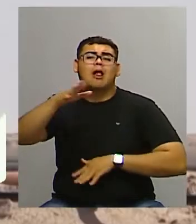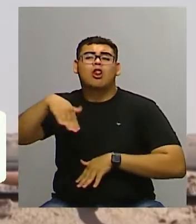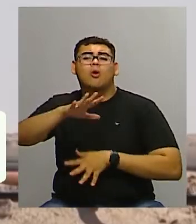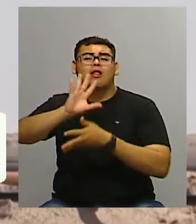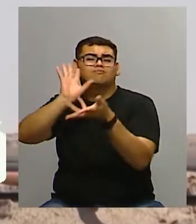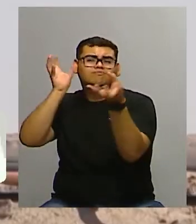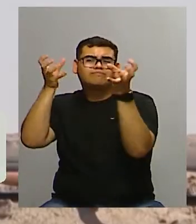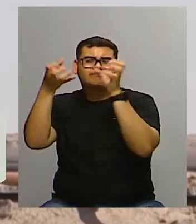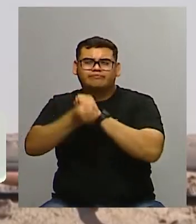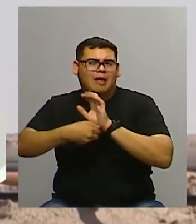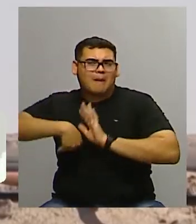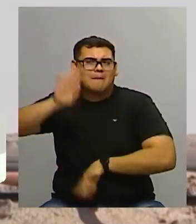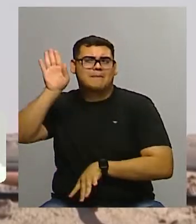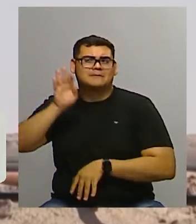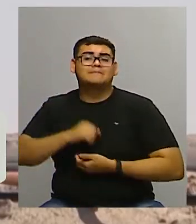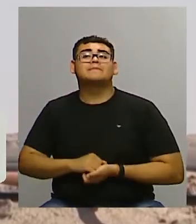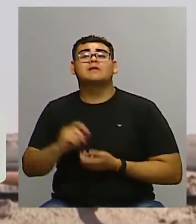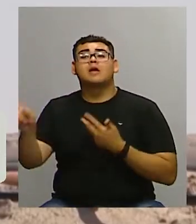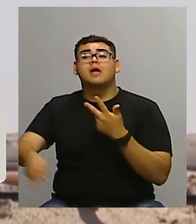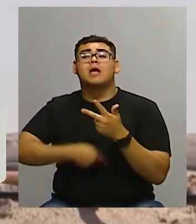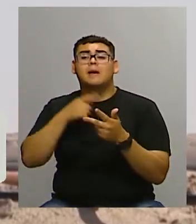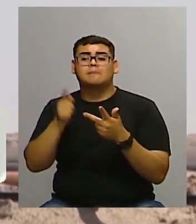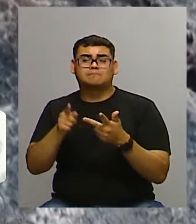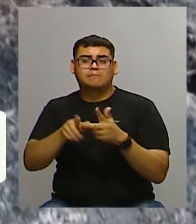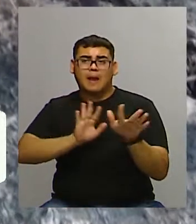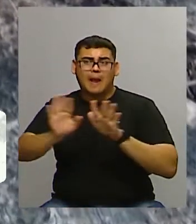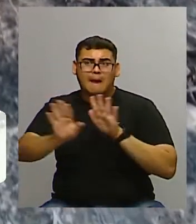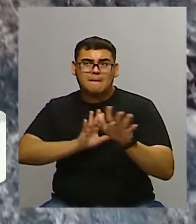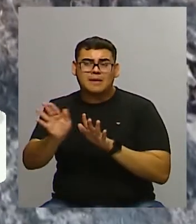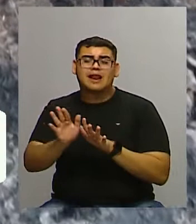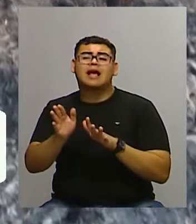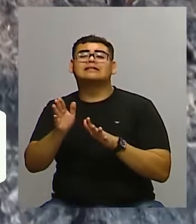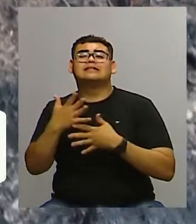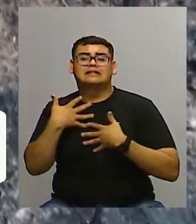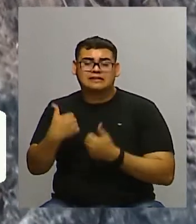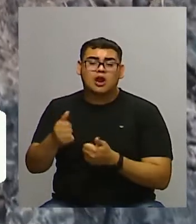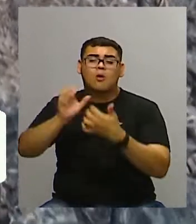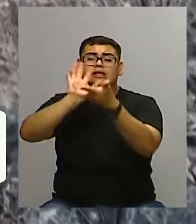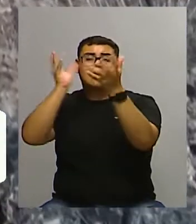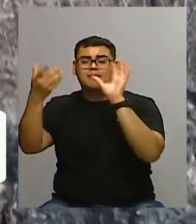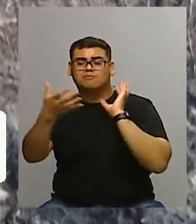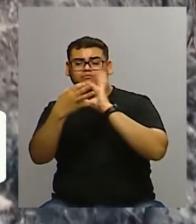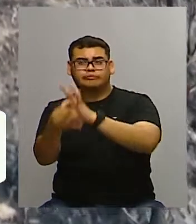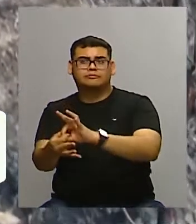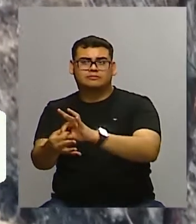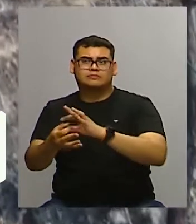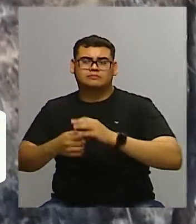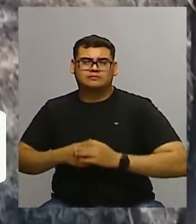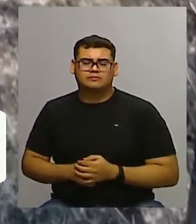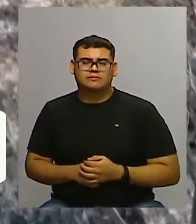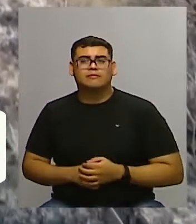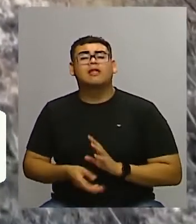climático. Nuevas amenazas en el horizonte por las interacciones entre el clima y la salud. Se viene hablando desde hace